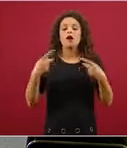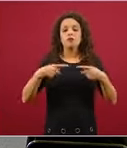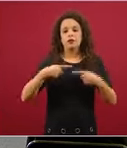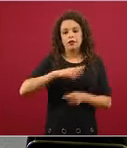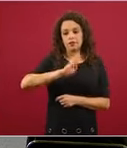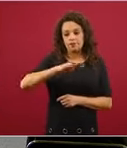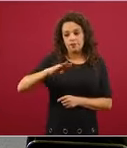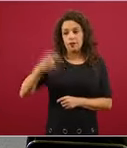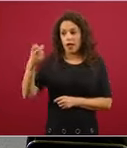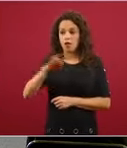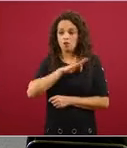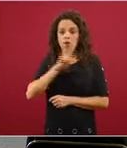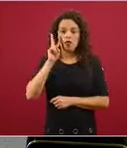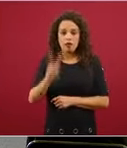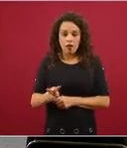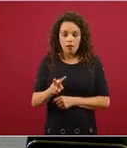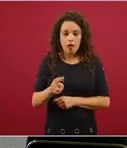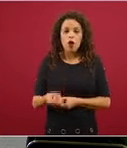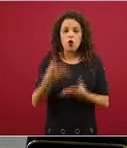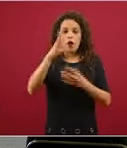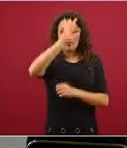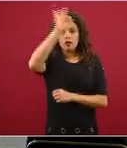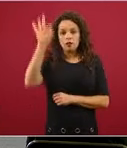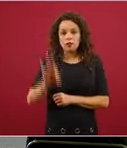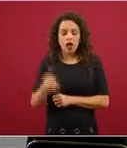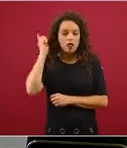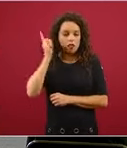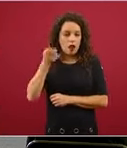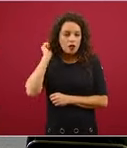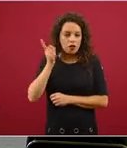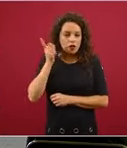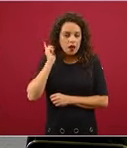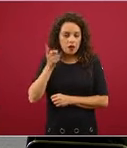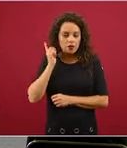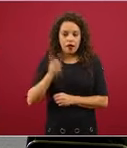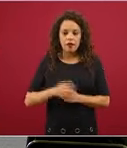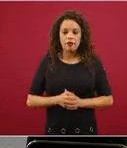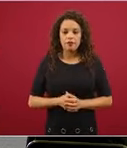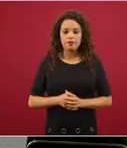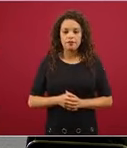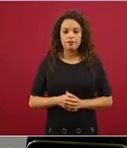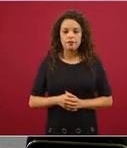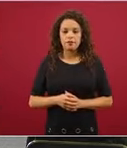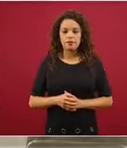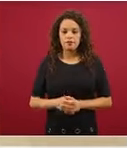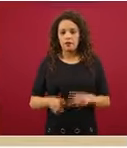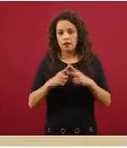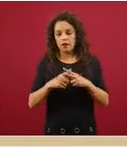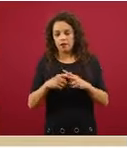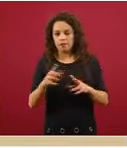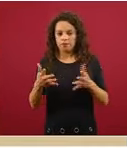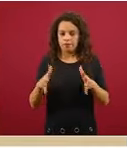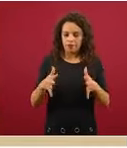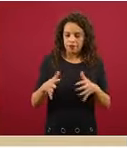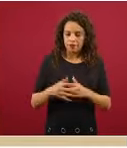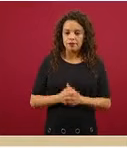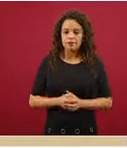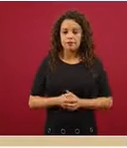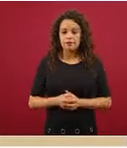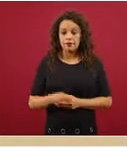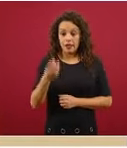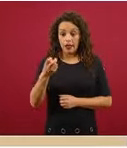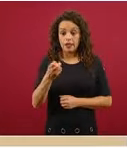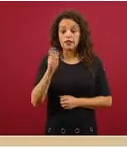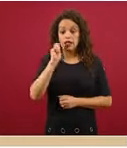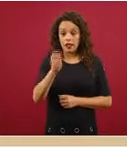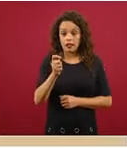cambio diario de las defunciones estimadas, y en este caso también un indicador que lo teníamos por encima del